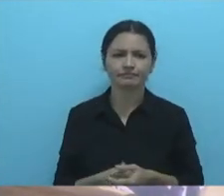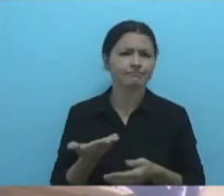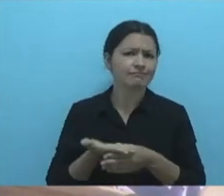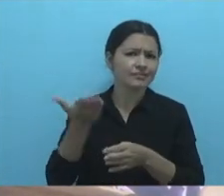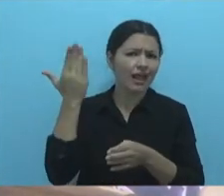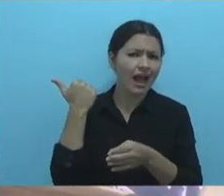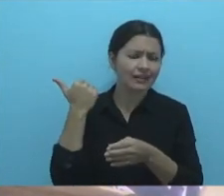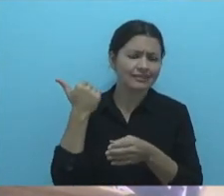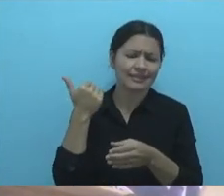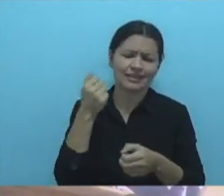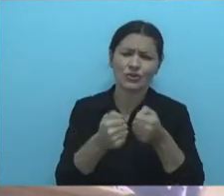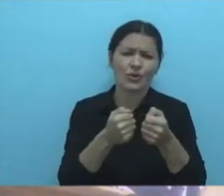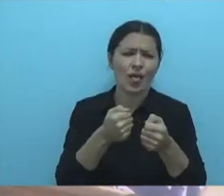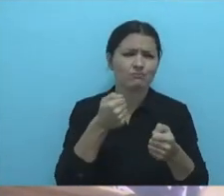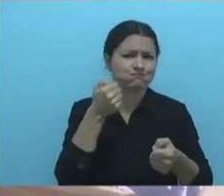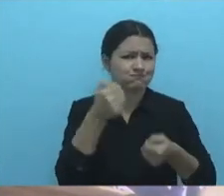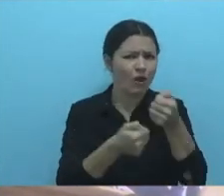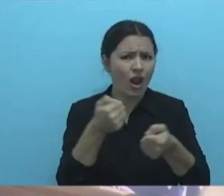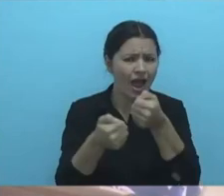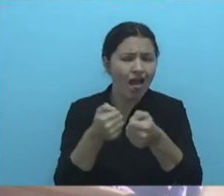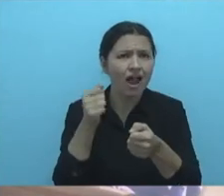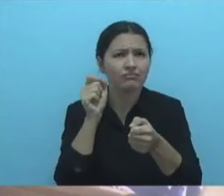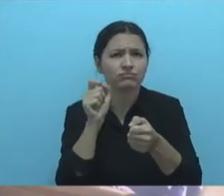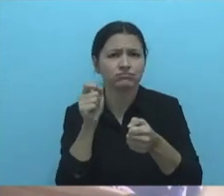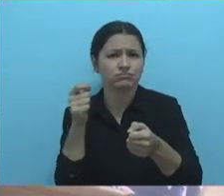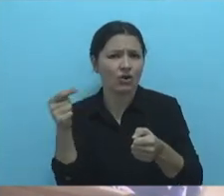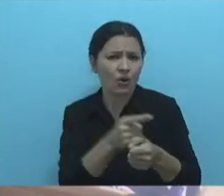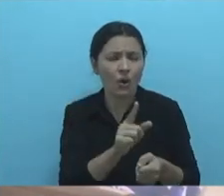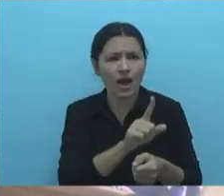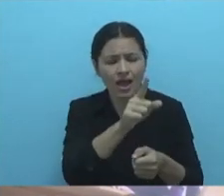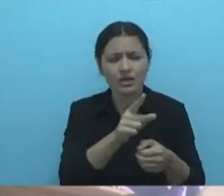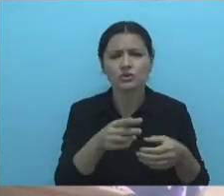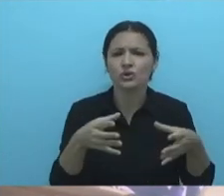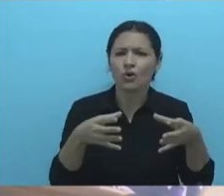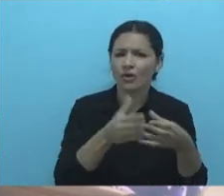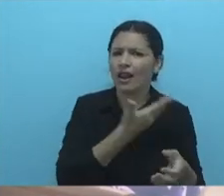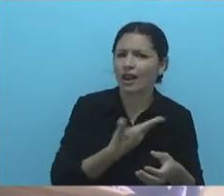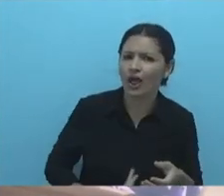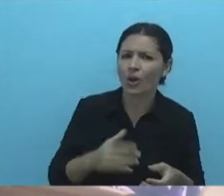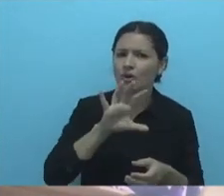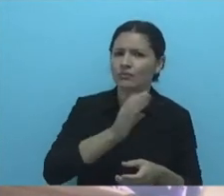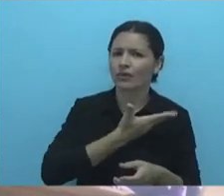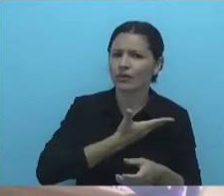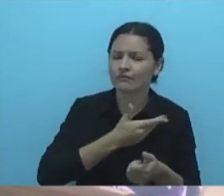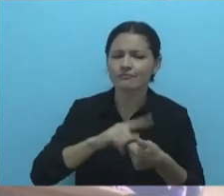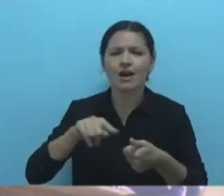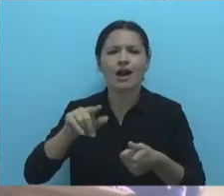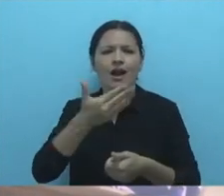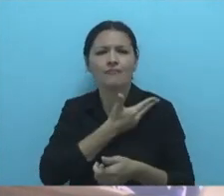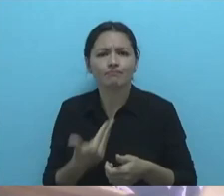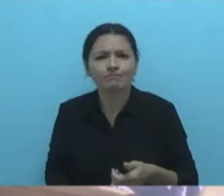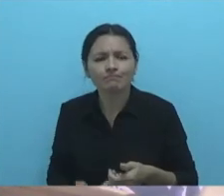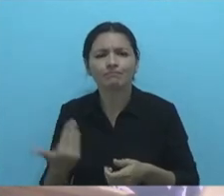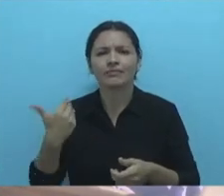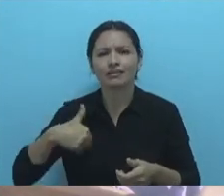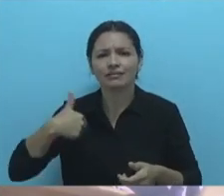que se ejerció desde el estado desde el estado santafesino pero también desde el estado argentino contra una población concreta una